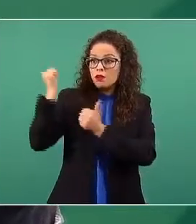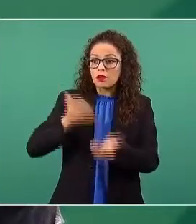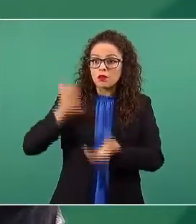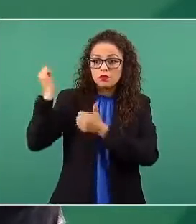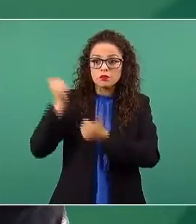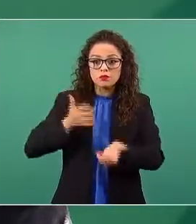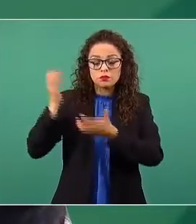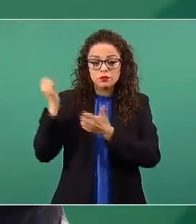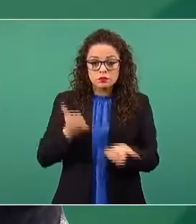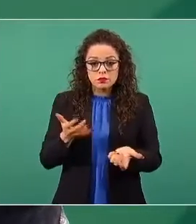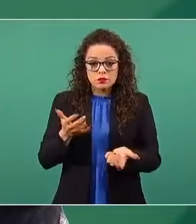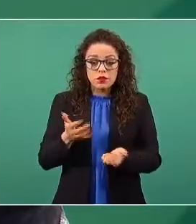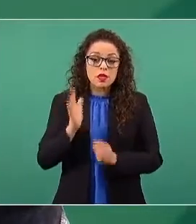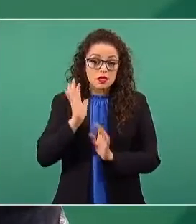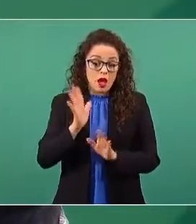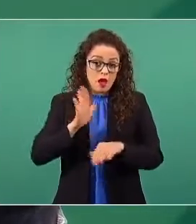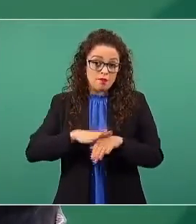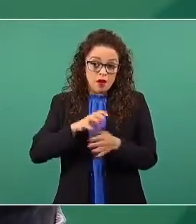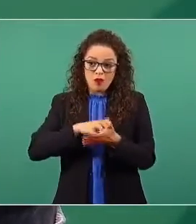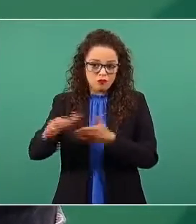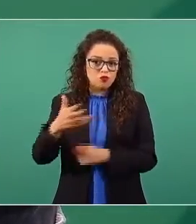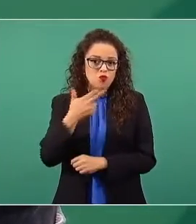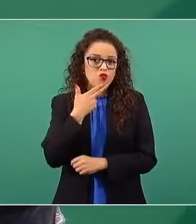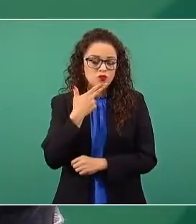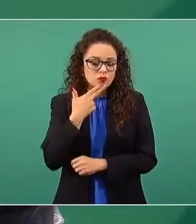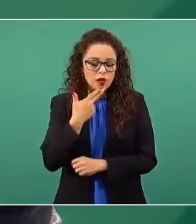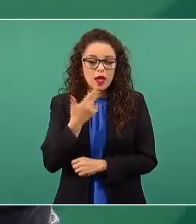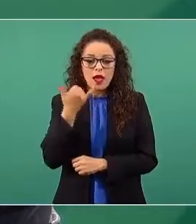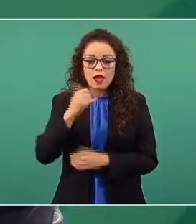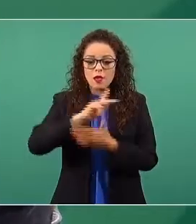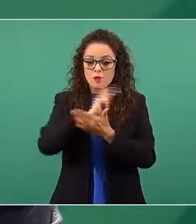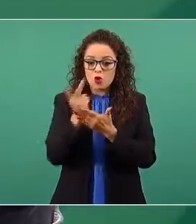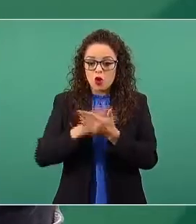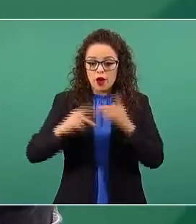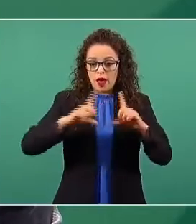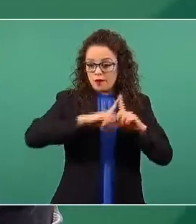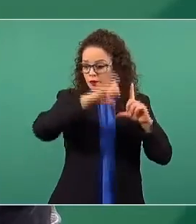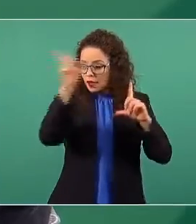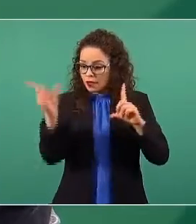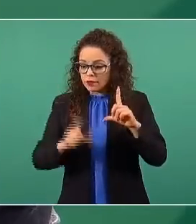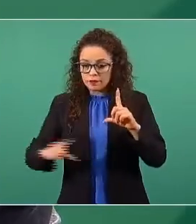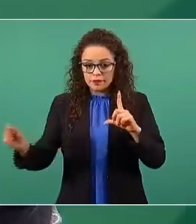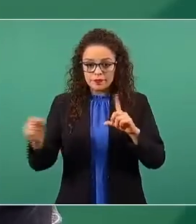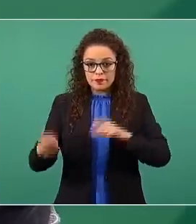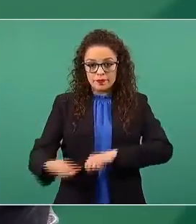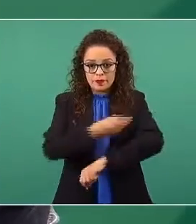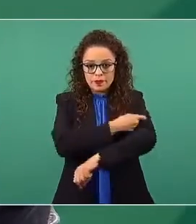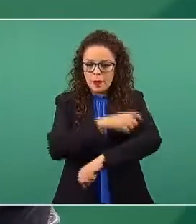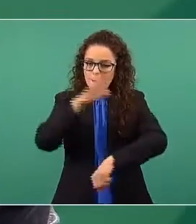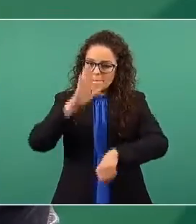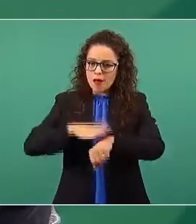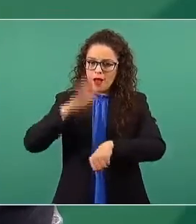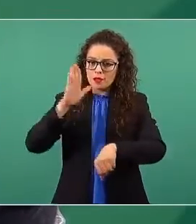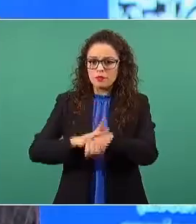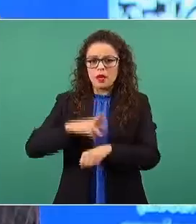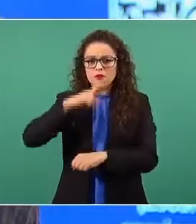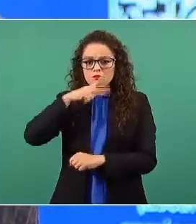mayoría utilizadas, y tenemos un programa de vacunación estructurado para ser cada vez más eficiente, cada vez más